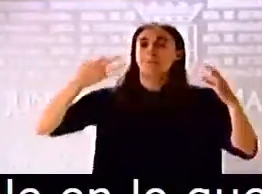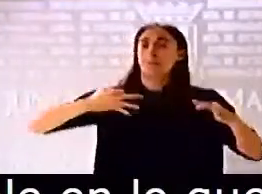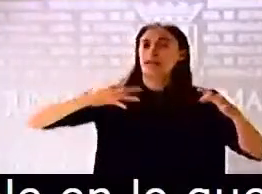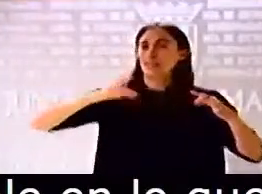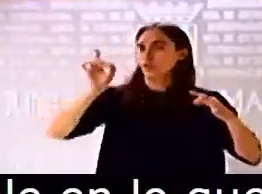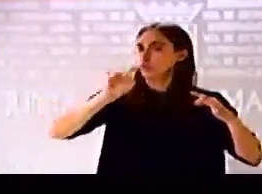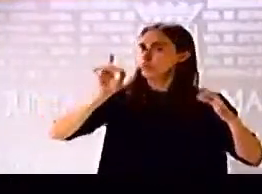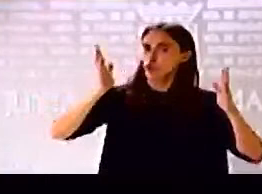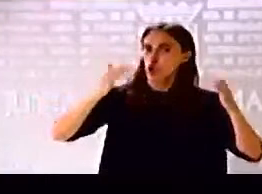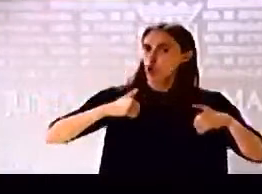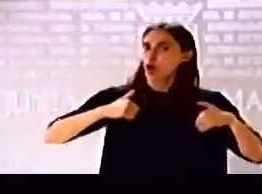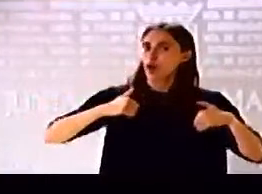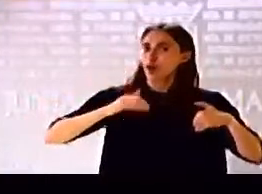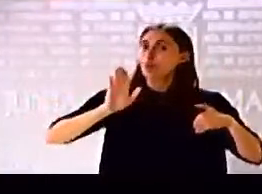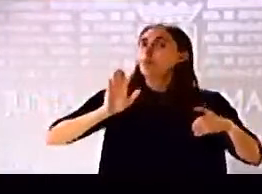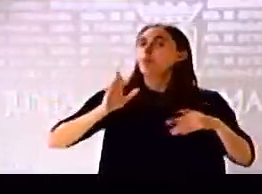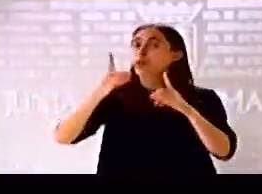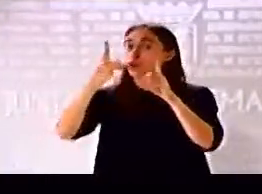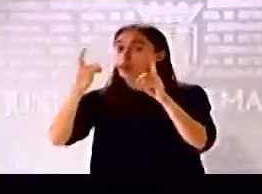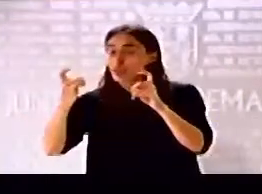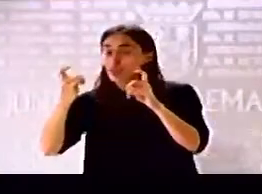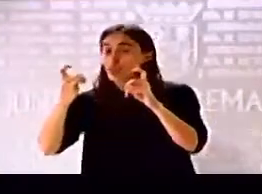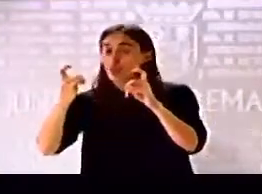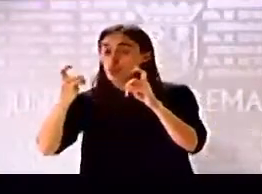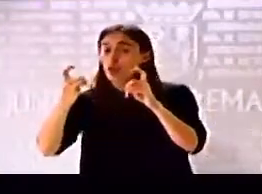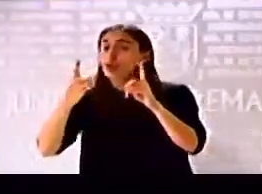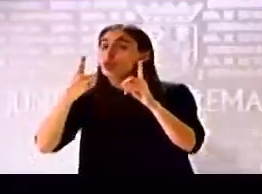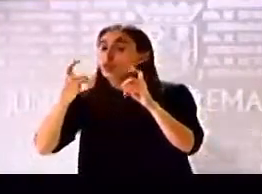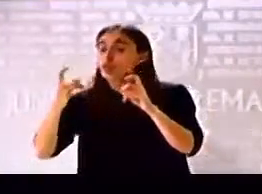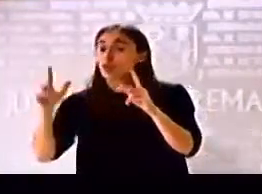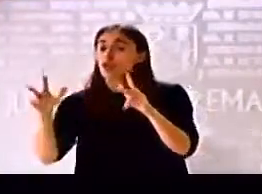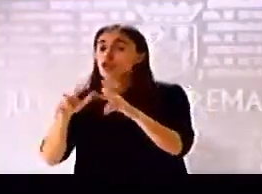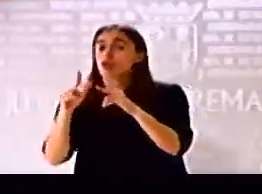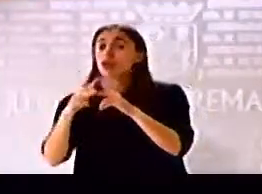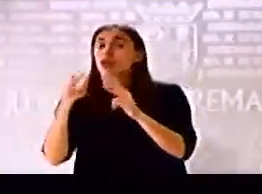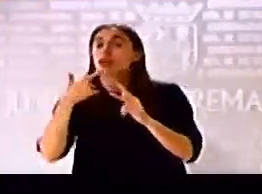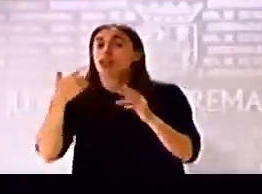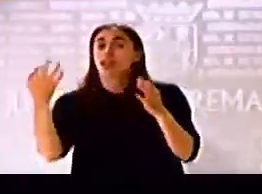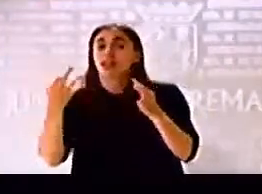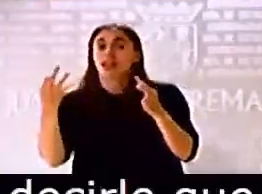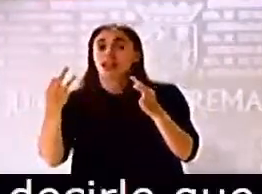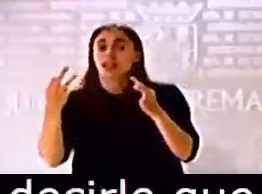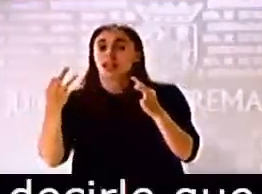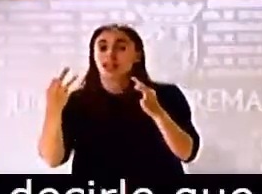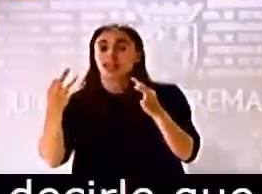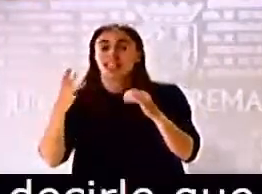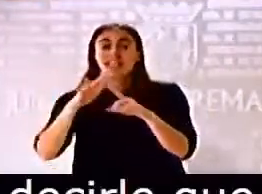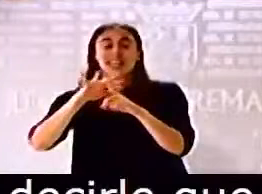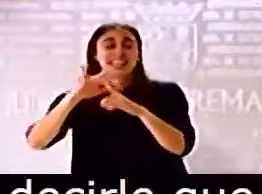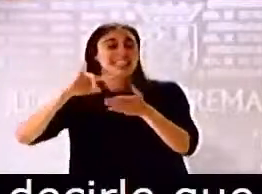mismo tiempo es necesario decirle que no podemos estar permanentemente en un estado de alarma.